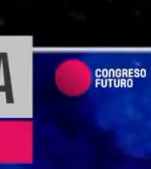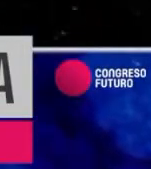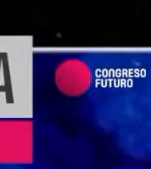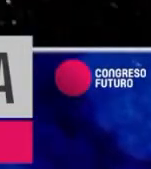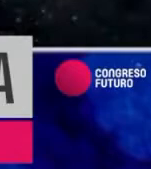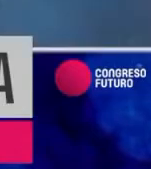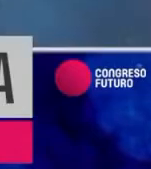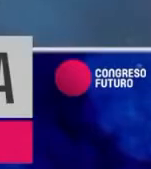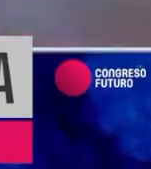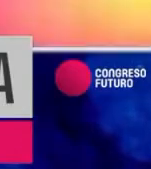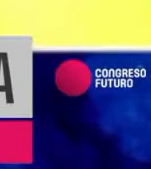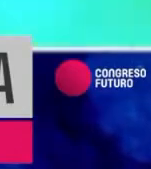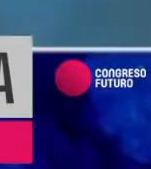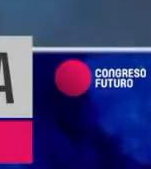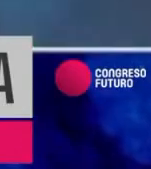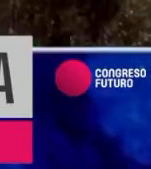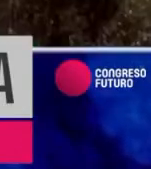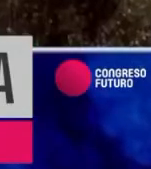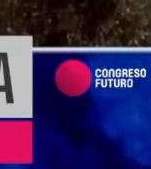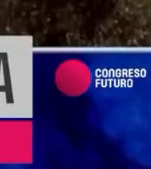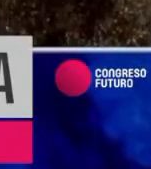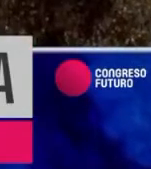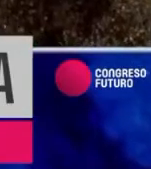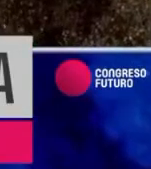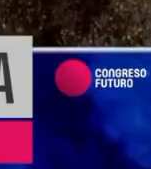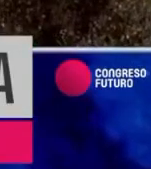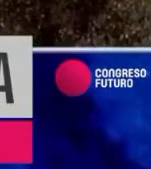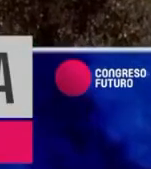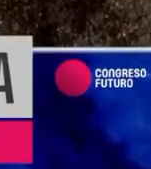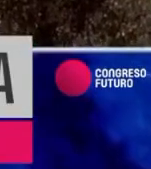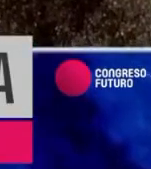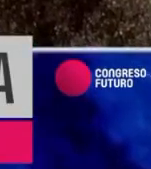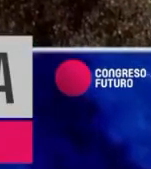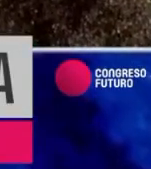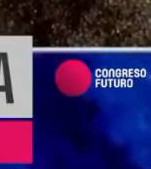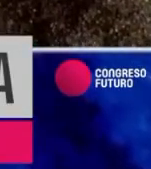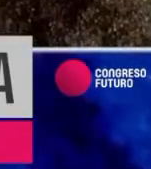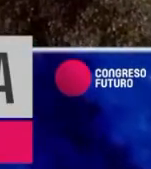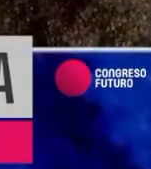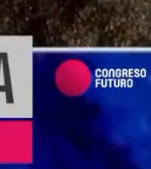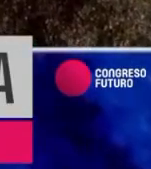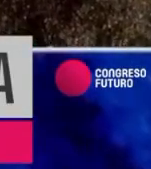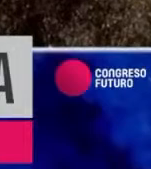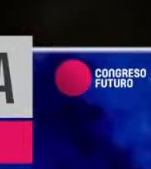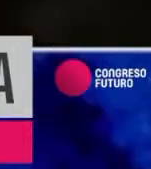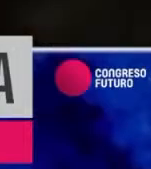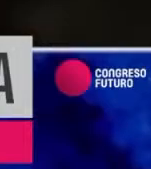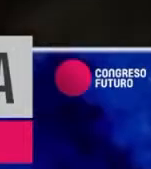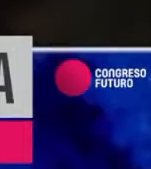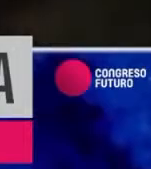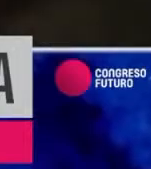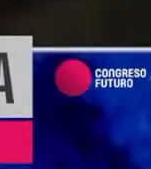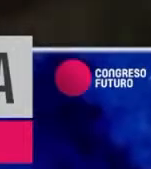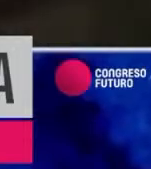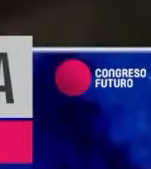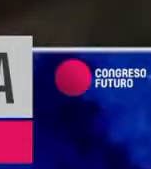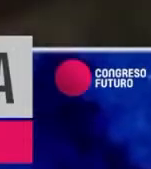entrar a ver el Congreso del Futuro. Ya eso yo creo que fue el primer signo de que esto era algo